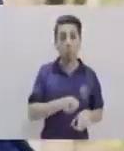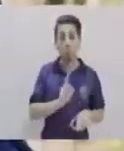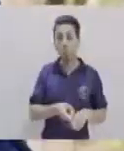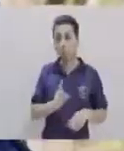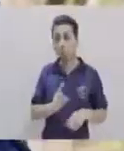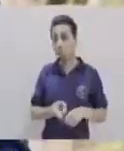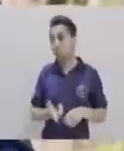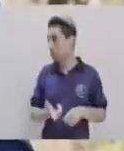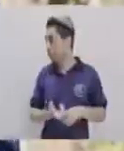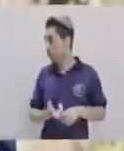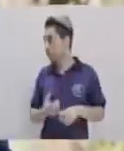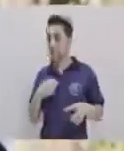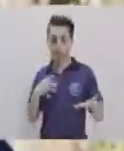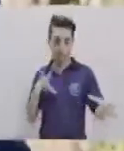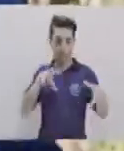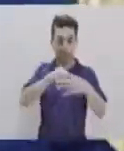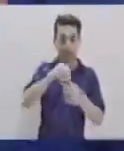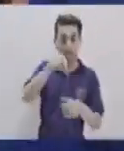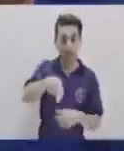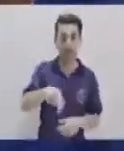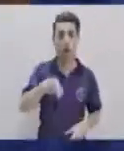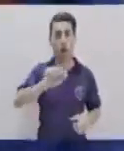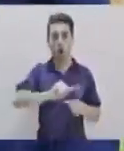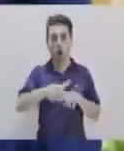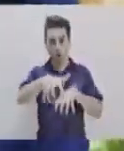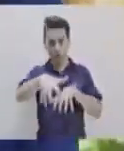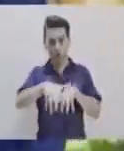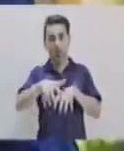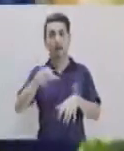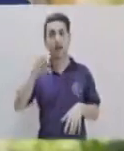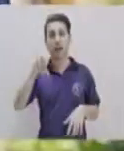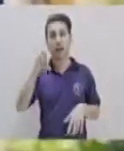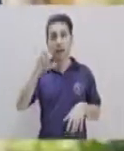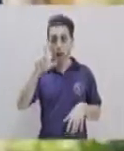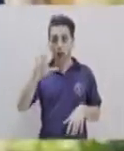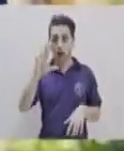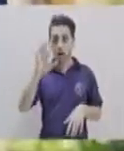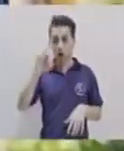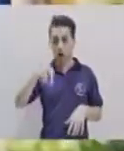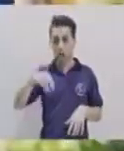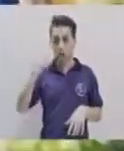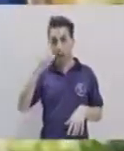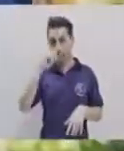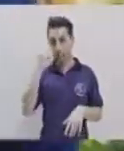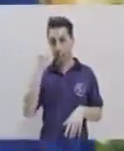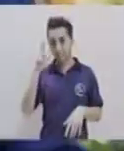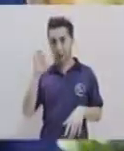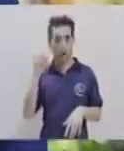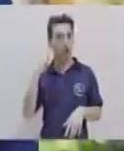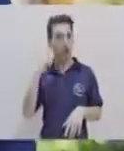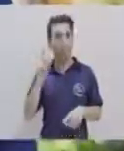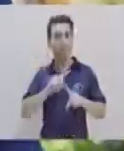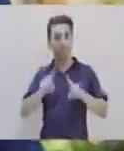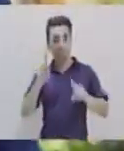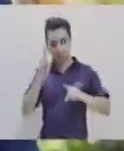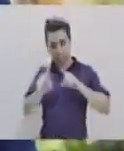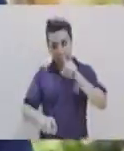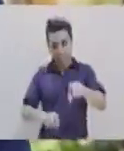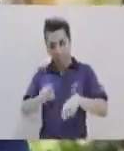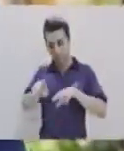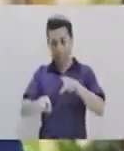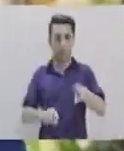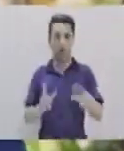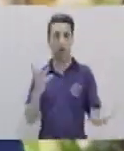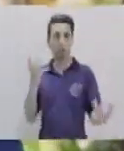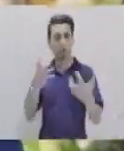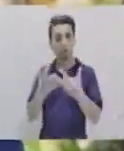sido bastante instructivo. Recuerden siempre lavarse las manos, el uso constante de la mascarilla y quedarse en casa, ya que